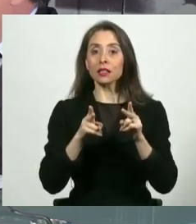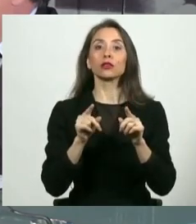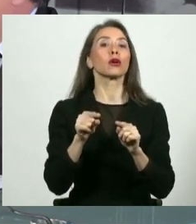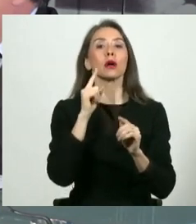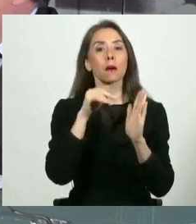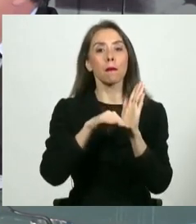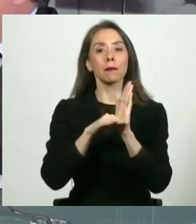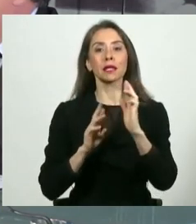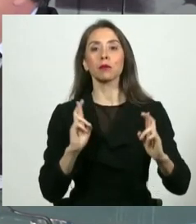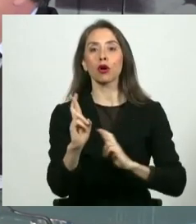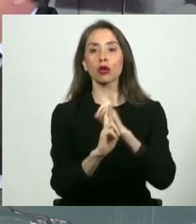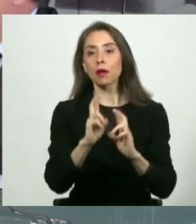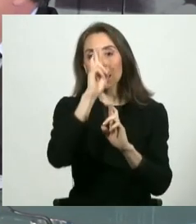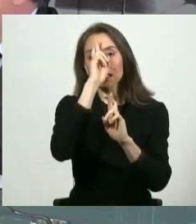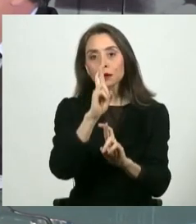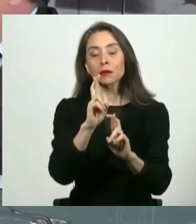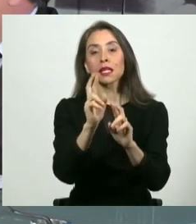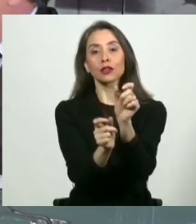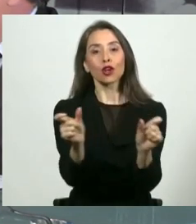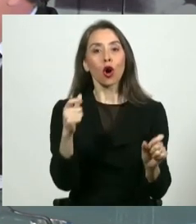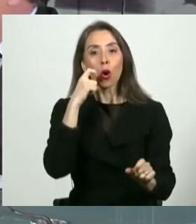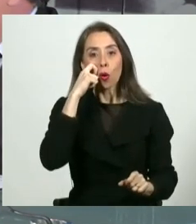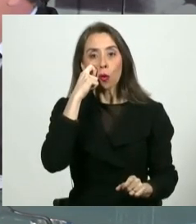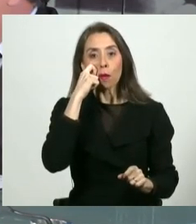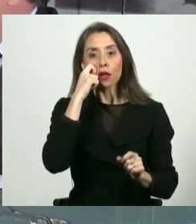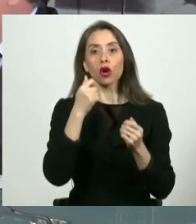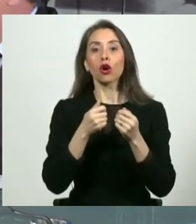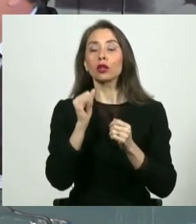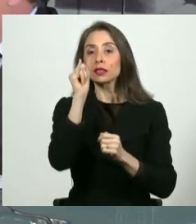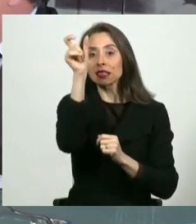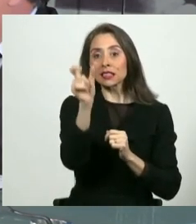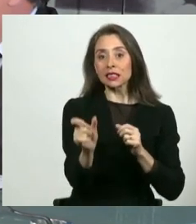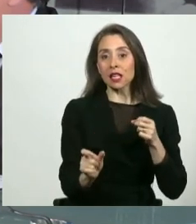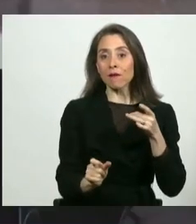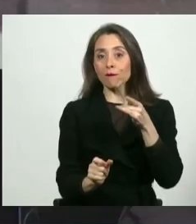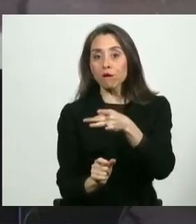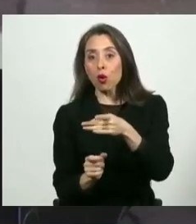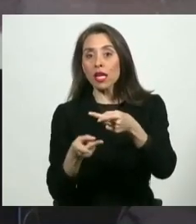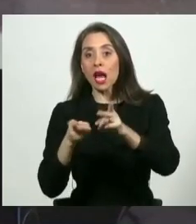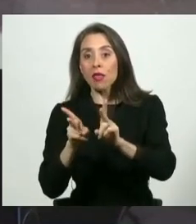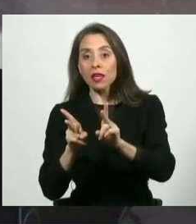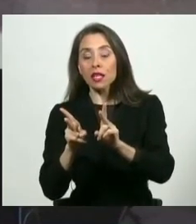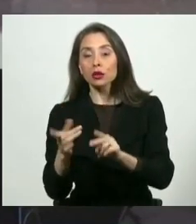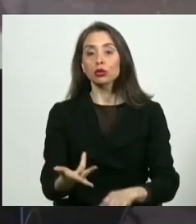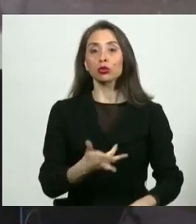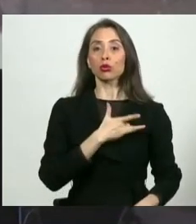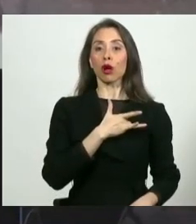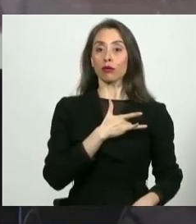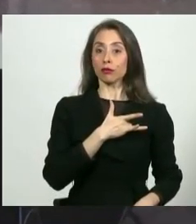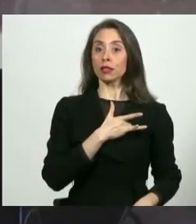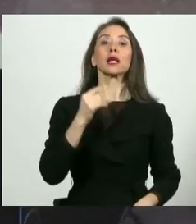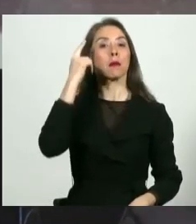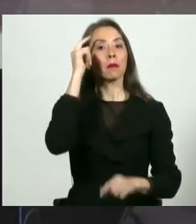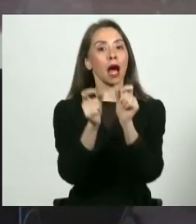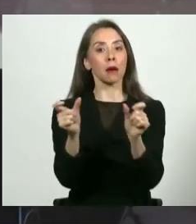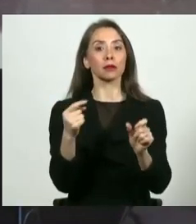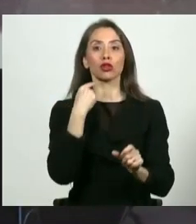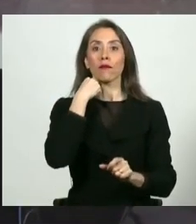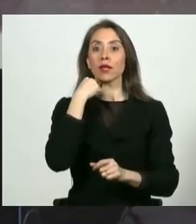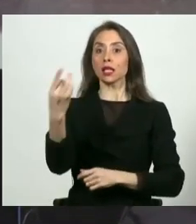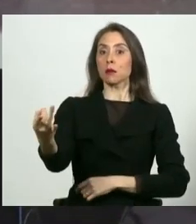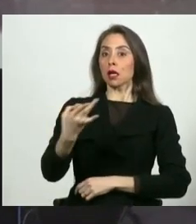de convivencia y respeto entre los seres humanos y cualquier vulneración de estos representa una afrenta, no solo para las víctimas de su